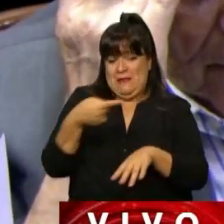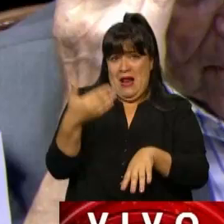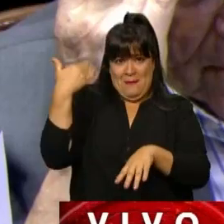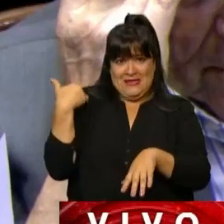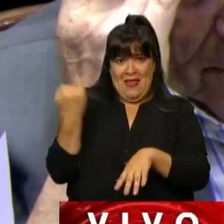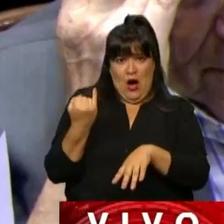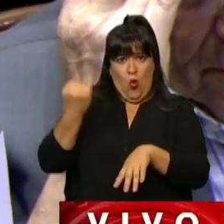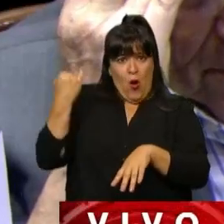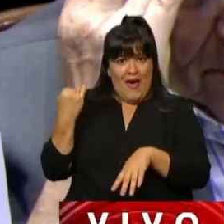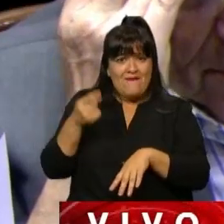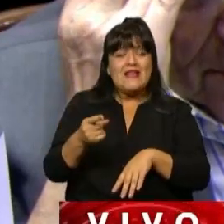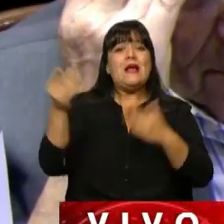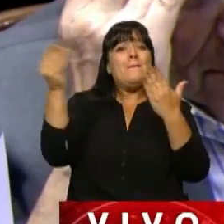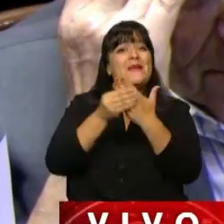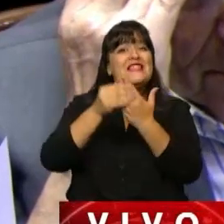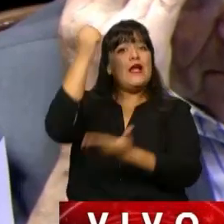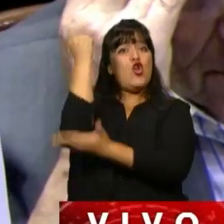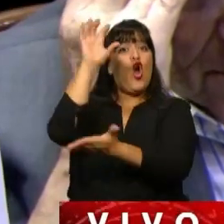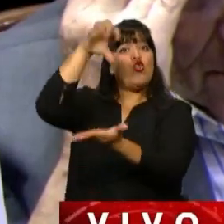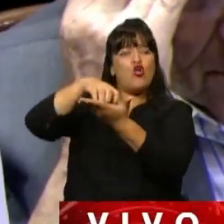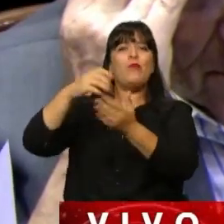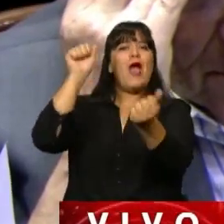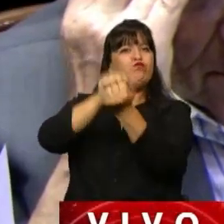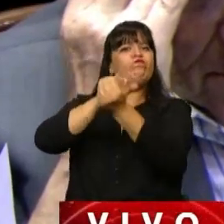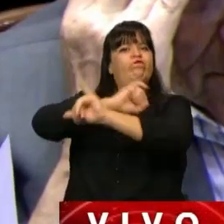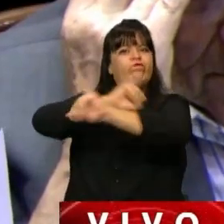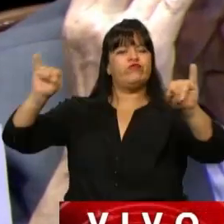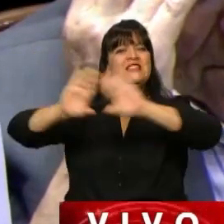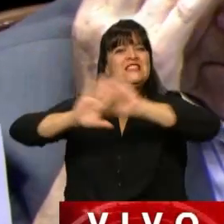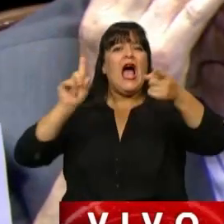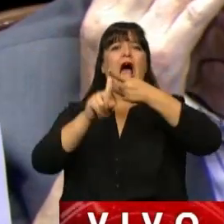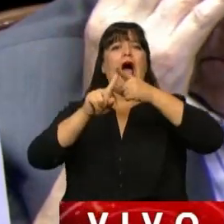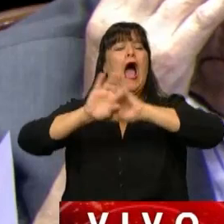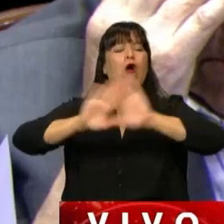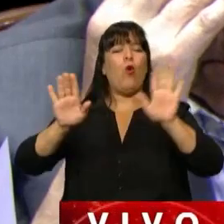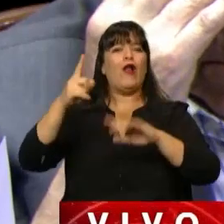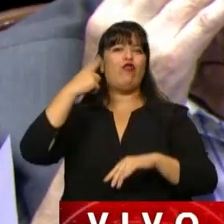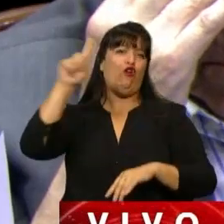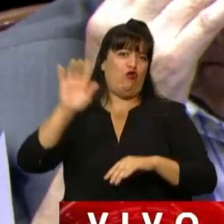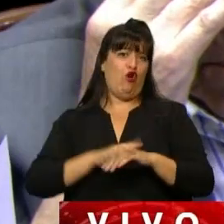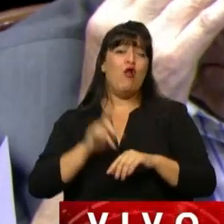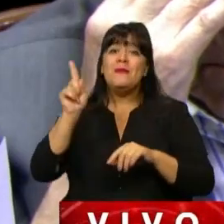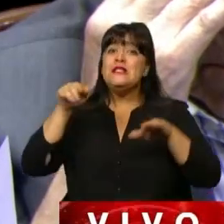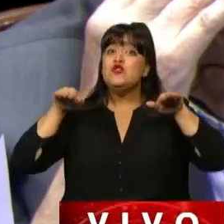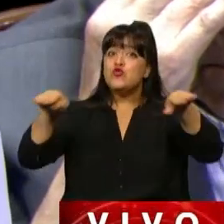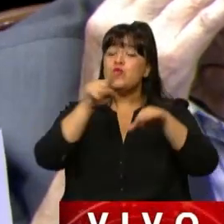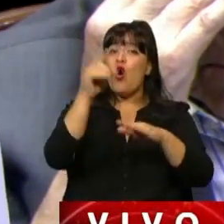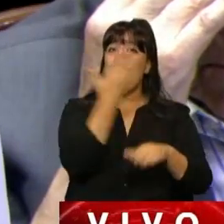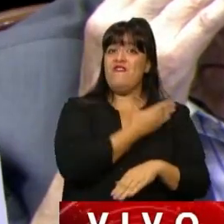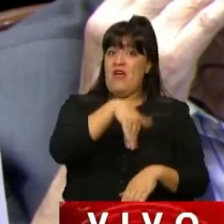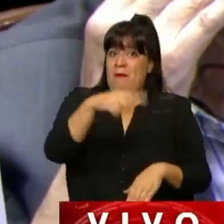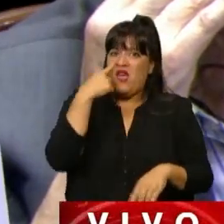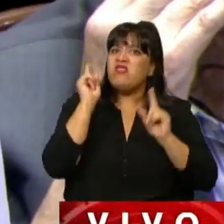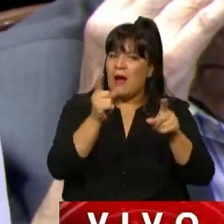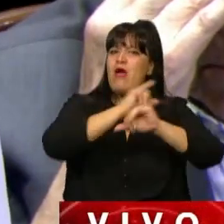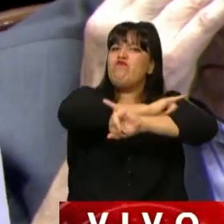pasada, el Ministerio de Economía publicó que se había arribado a un acuerdo. casi en simultáneo con el Fondo Monetario